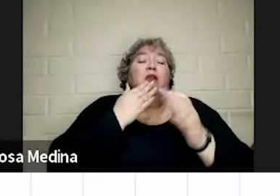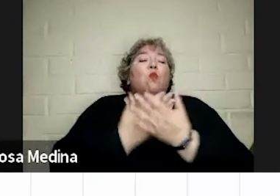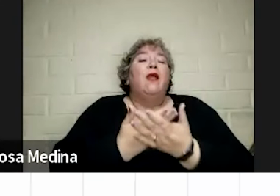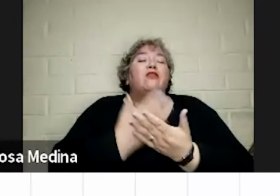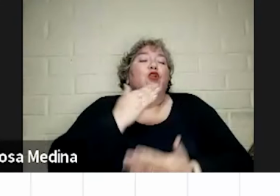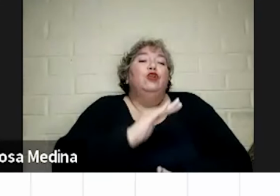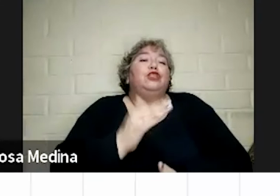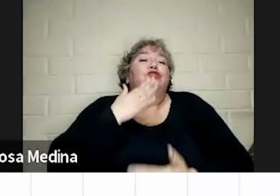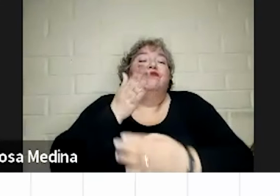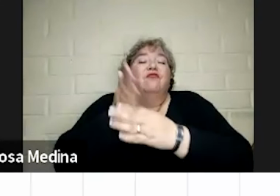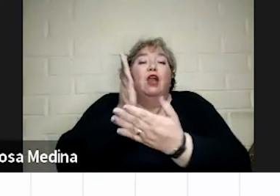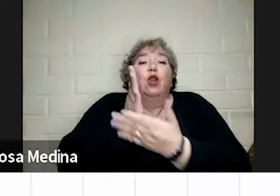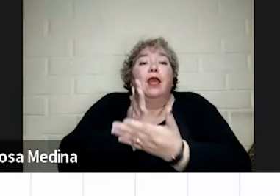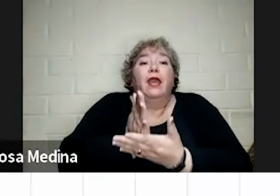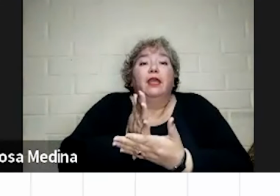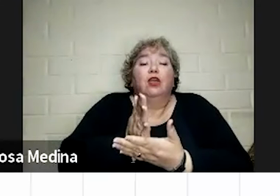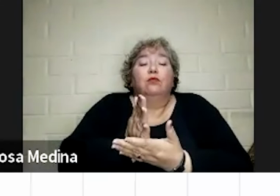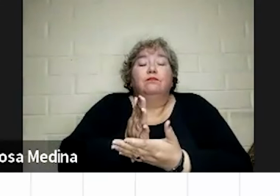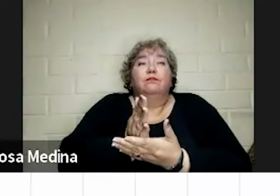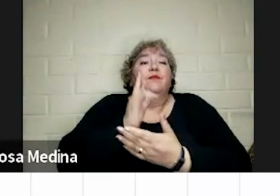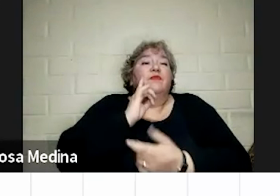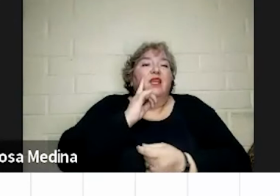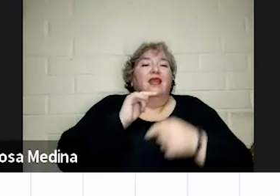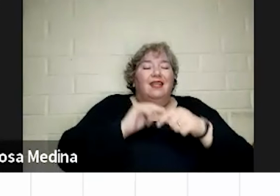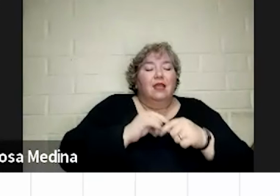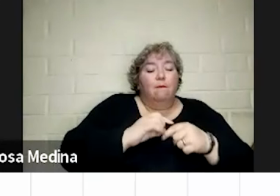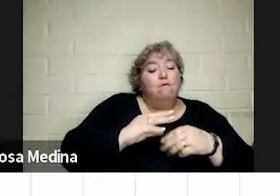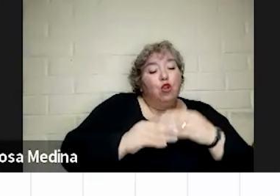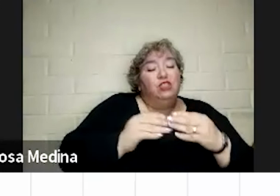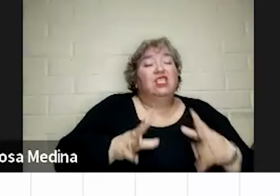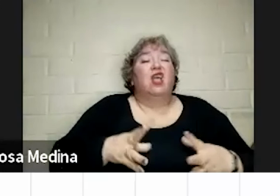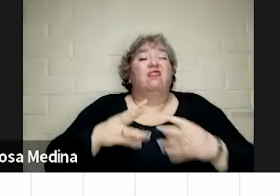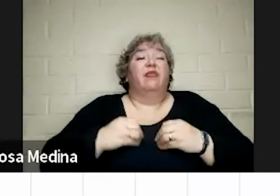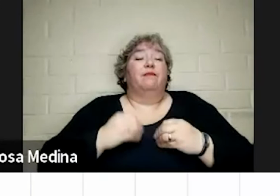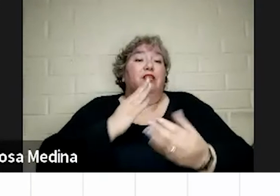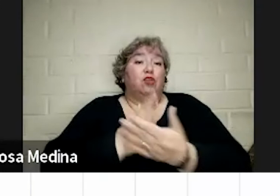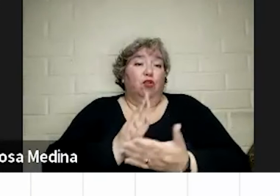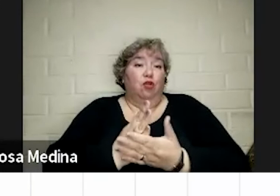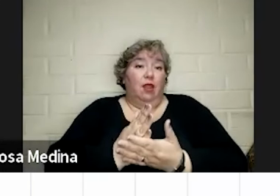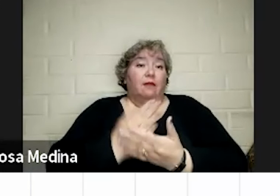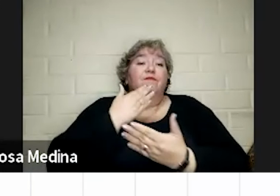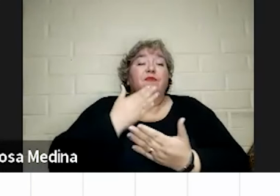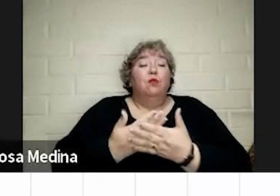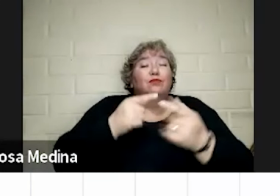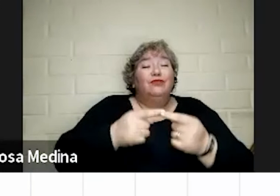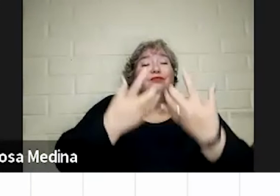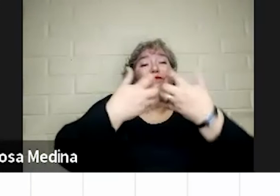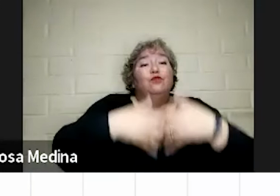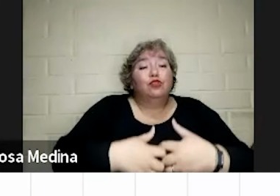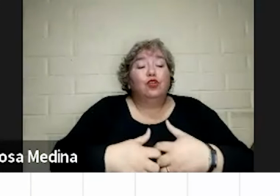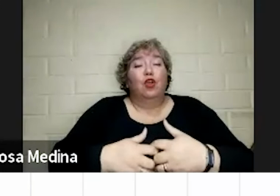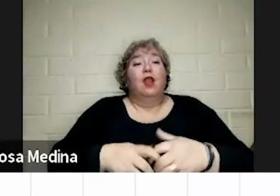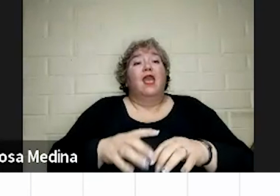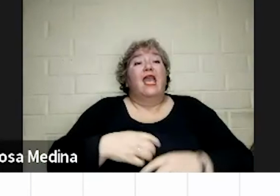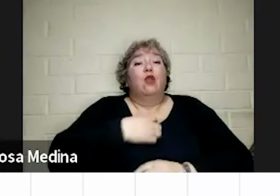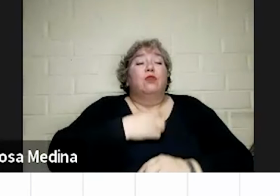a la escuela, bueno, tienen que pasar por este proceso de adaptación escolar. ¿Ya? Entonces, las funciones ejecutivas son aquellas que permiten